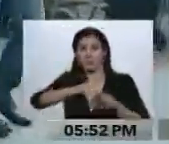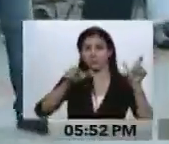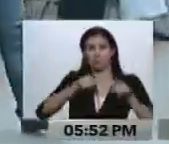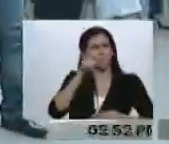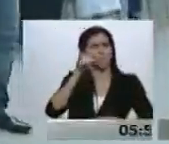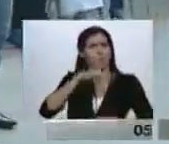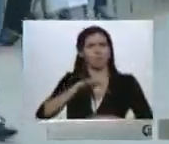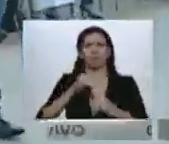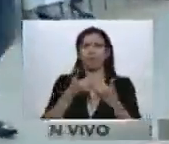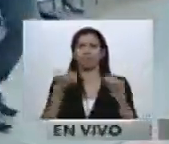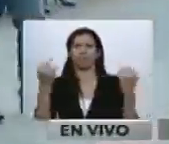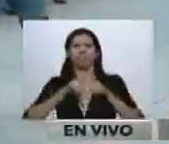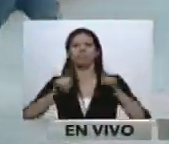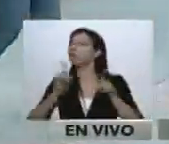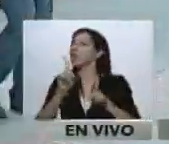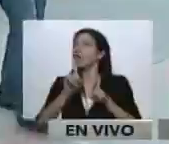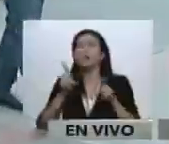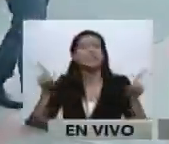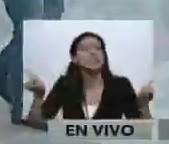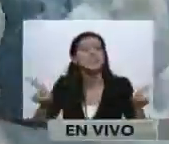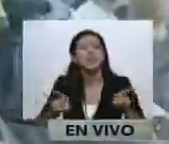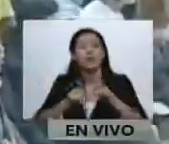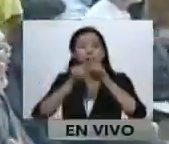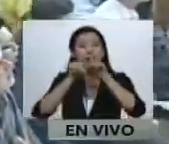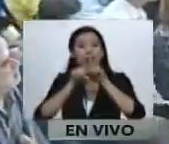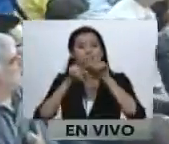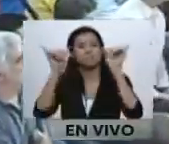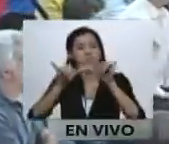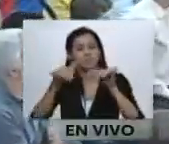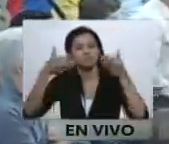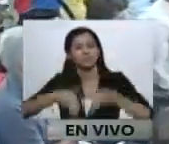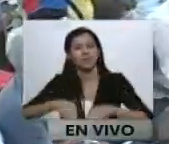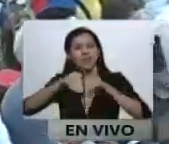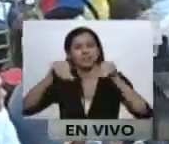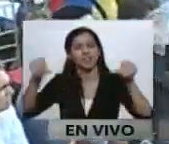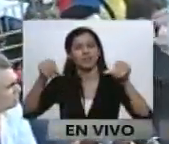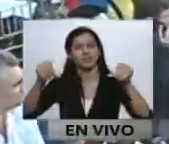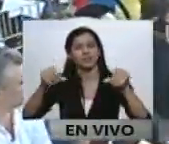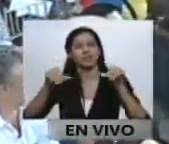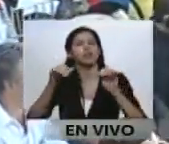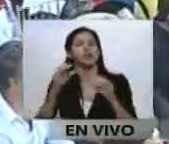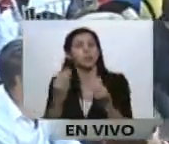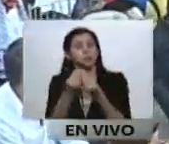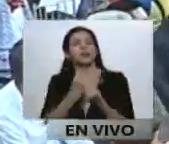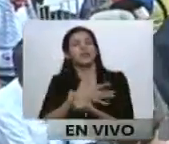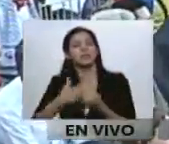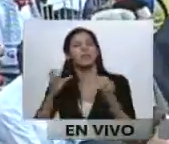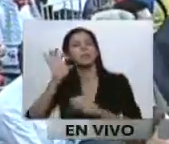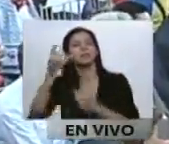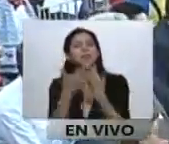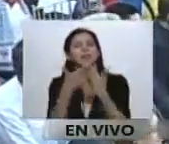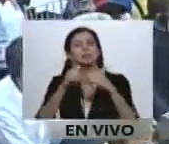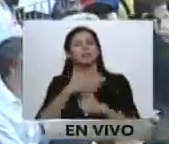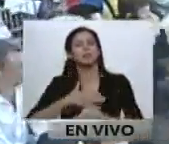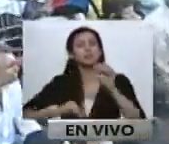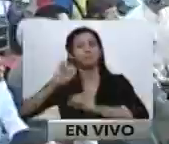mujeres y hombres de una misma tierra construyendo patria, dispuestos a